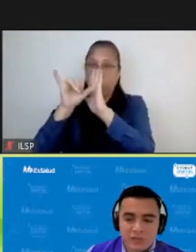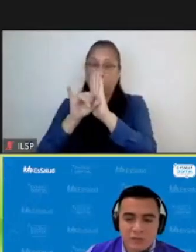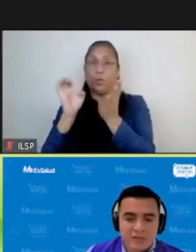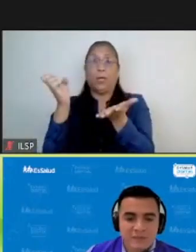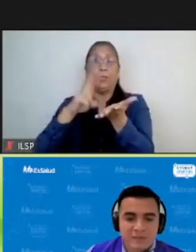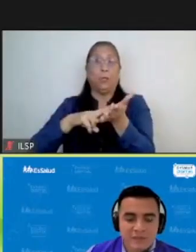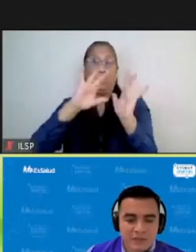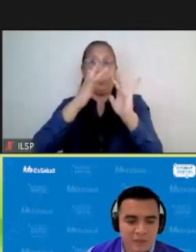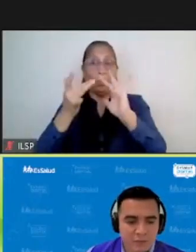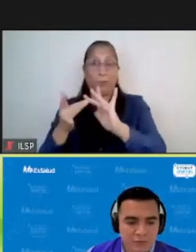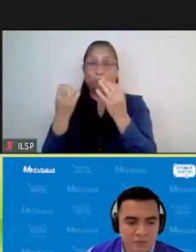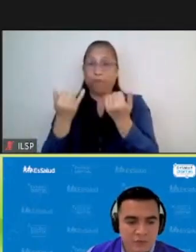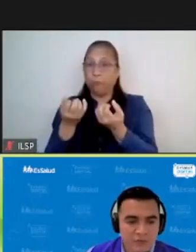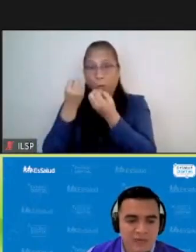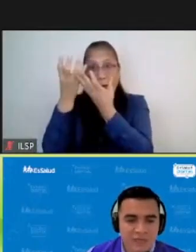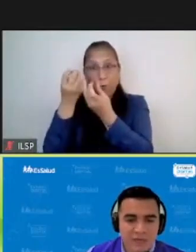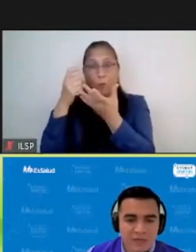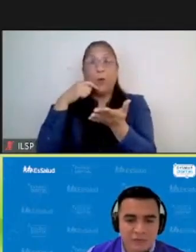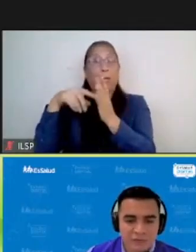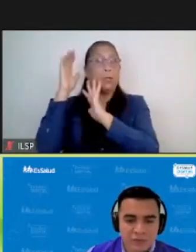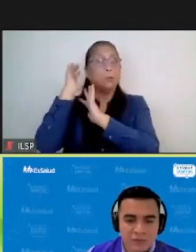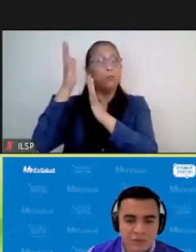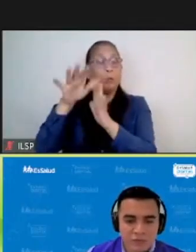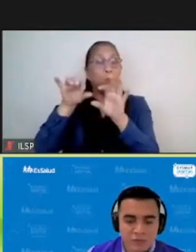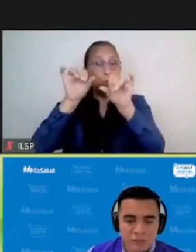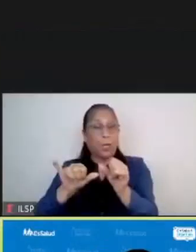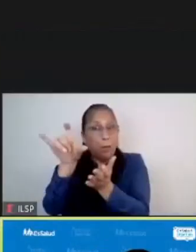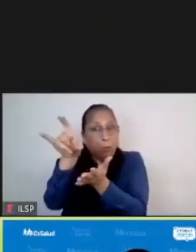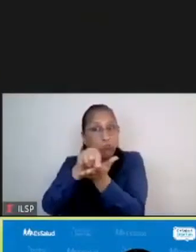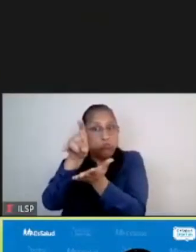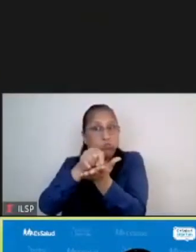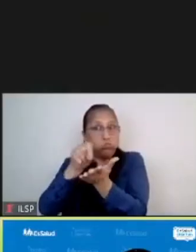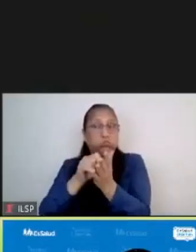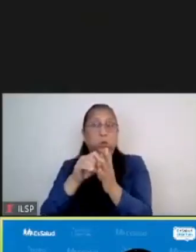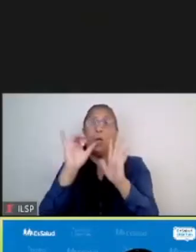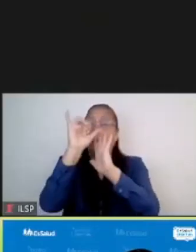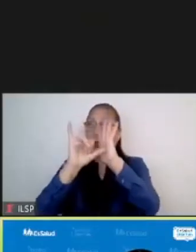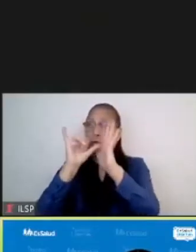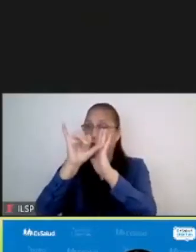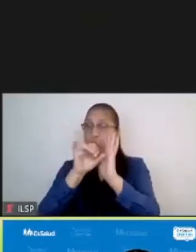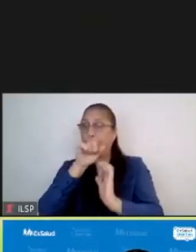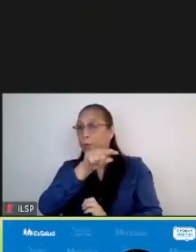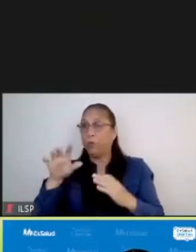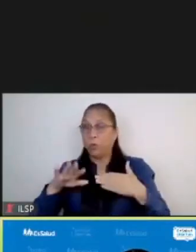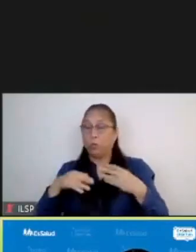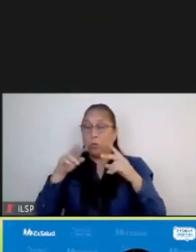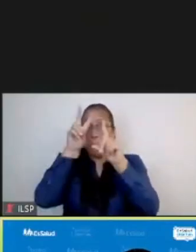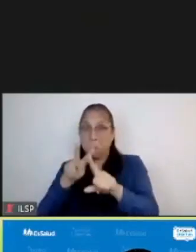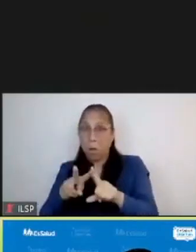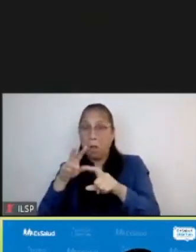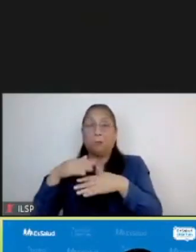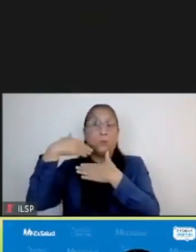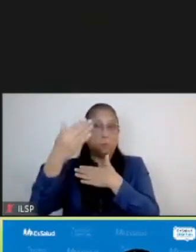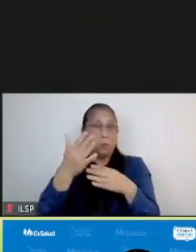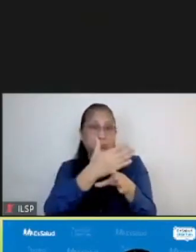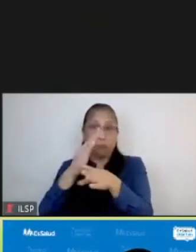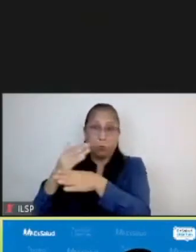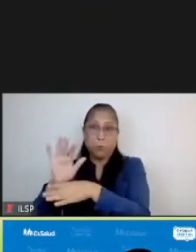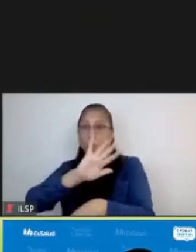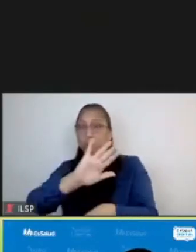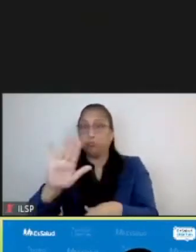Quiero informarles también que esta exposición va a quedar grabada en nuestro canal de YouTube para que sea visualizada posteriormente y compartida con sus